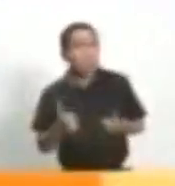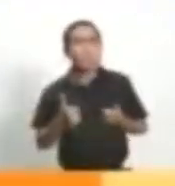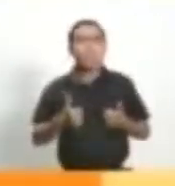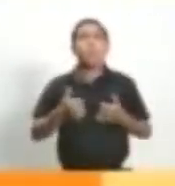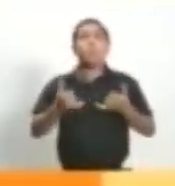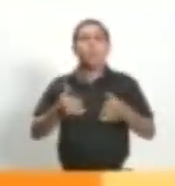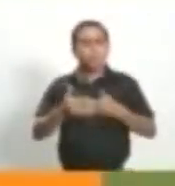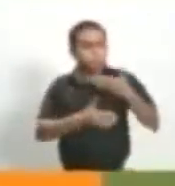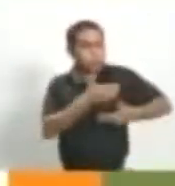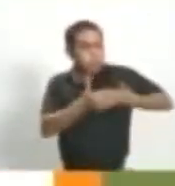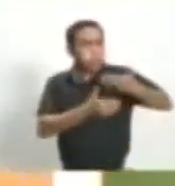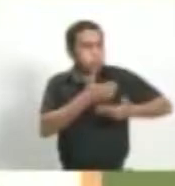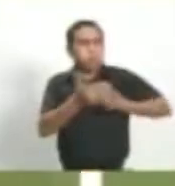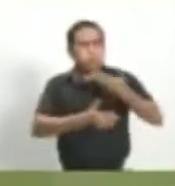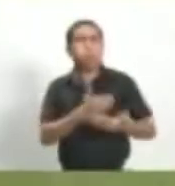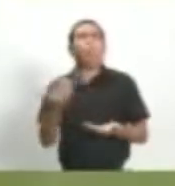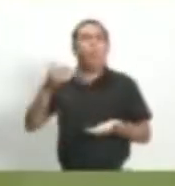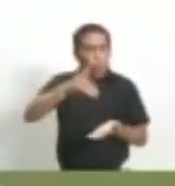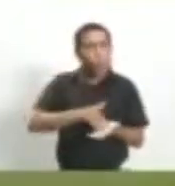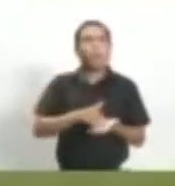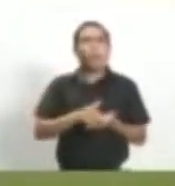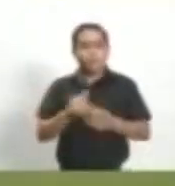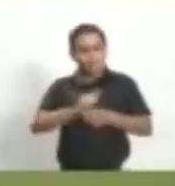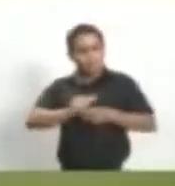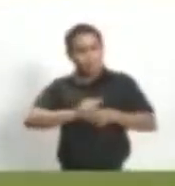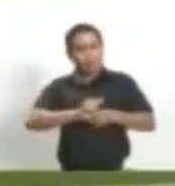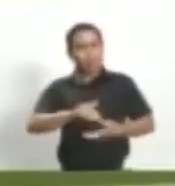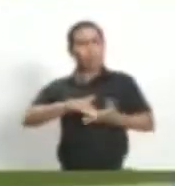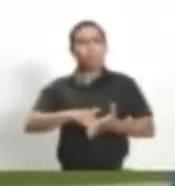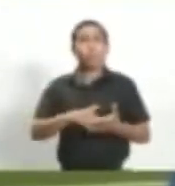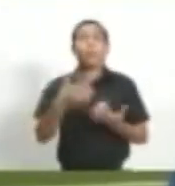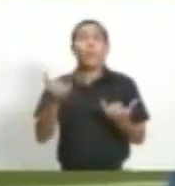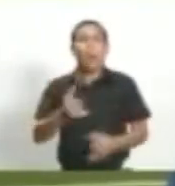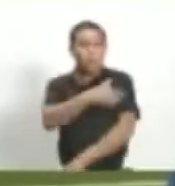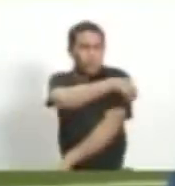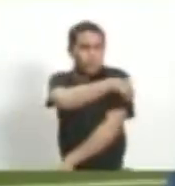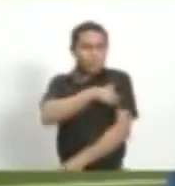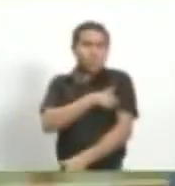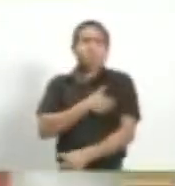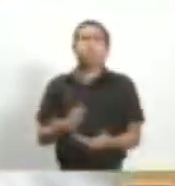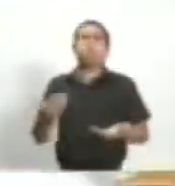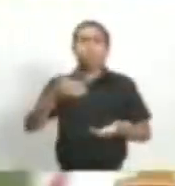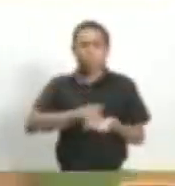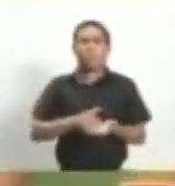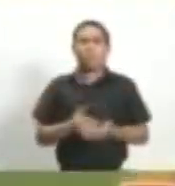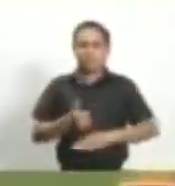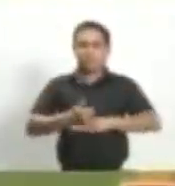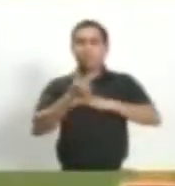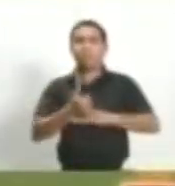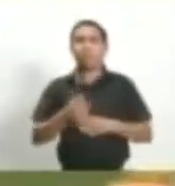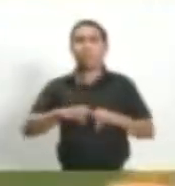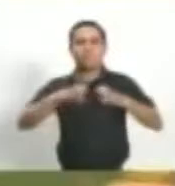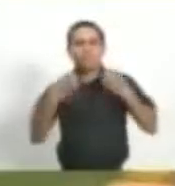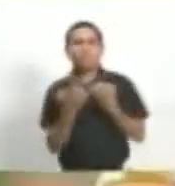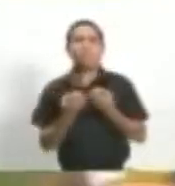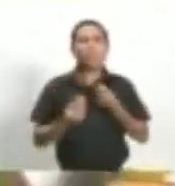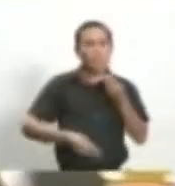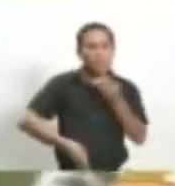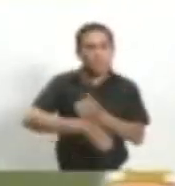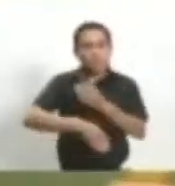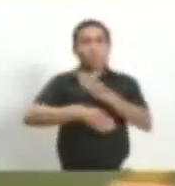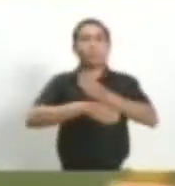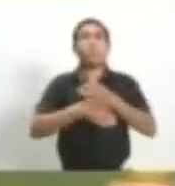fueron creciendo con el paso del tiempo. El Mario asumió su rol como capitán y al lado de Kylian Mbappé se ha convertido en la sensación de